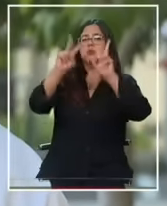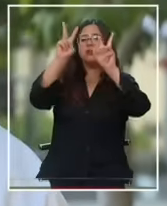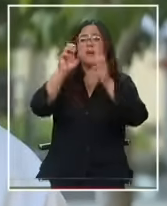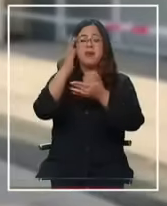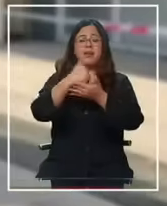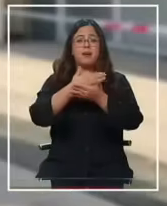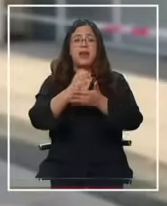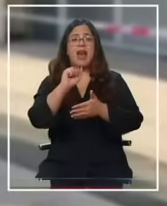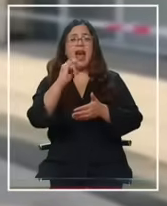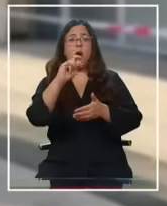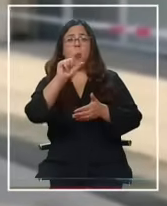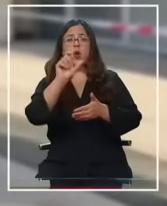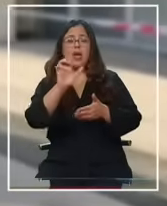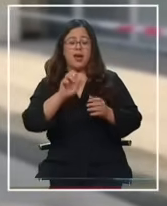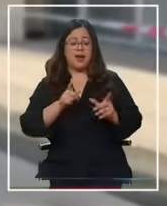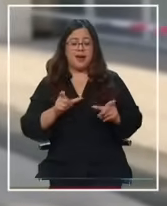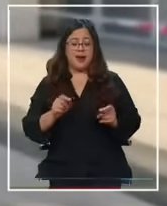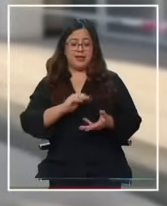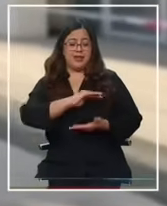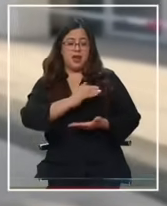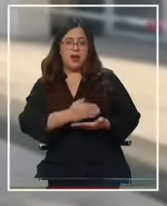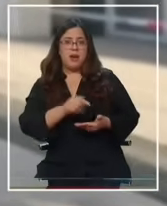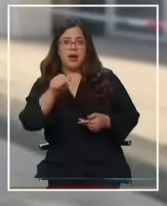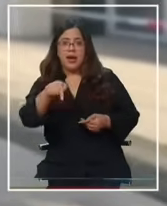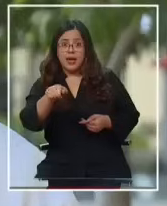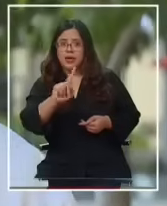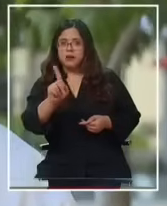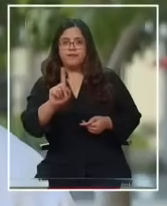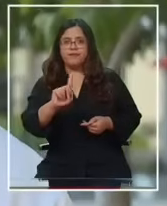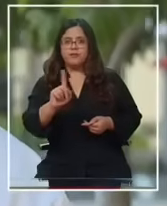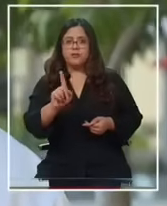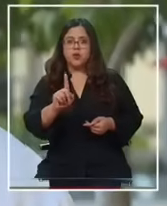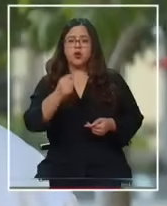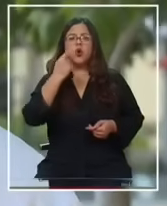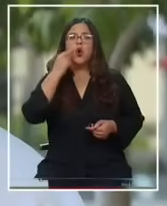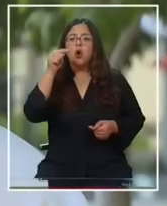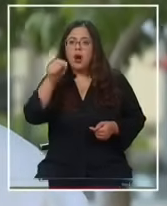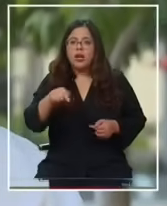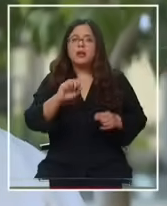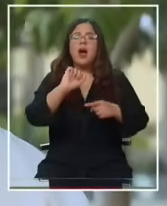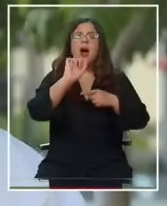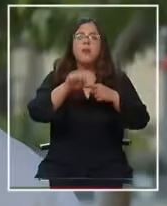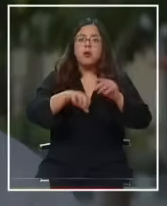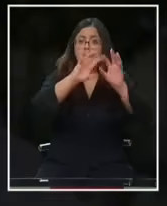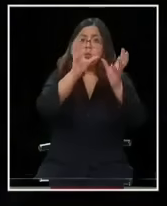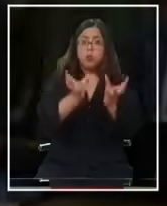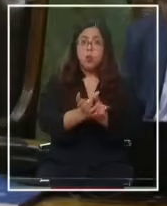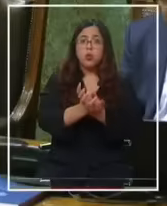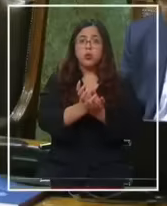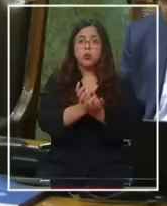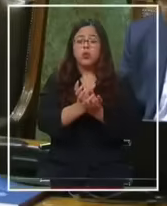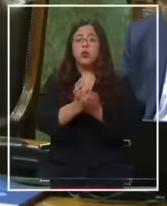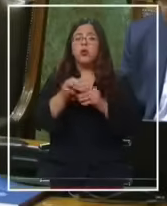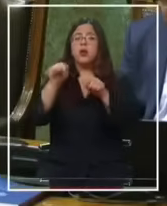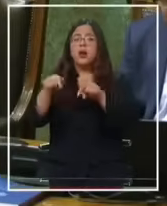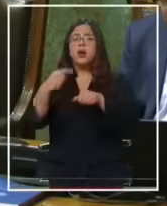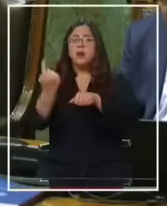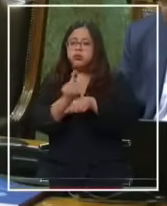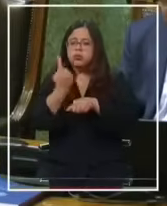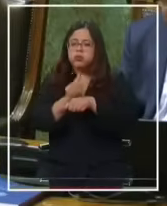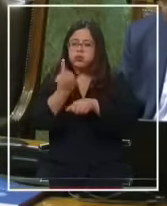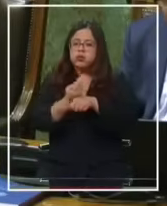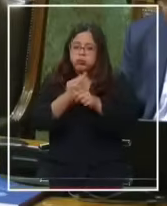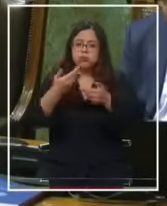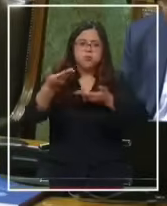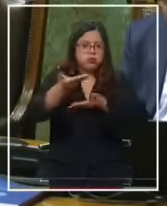cáncer de mama no incluye estas inmunoterapias que, les repito, han sido aprobadas a nivel mundial. Un debate que se instaló en los